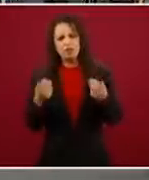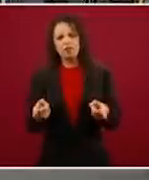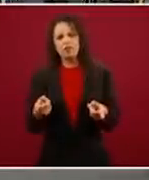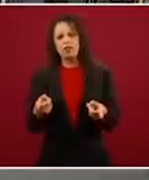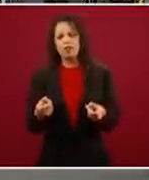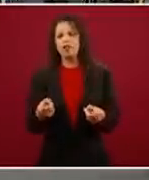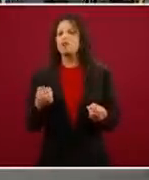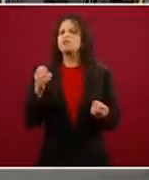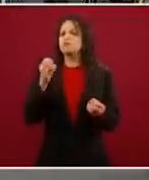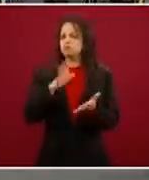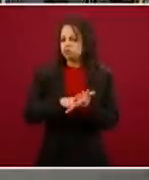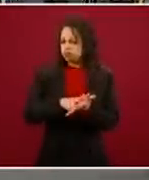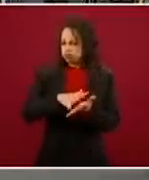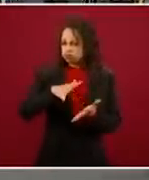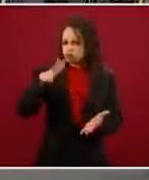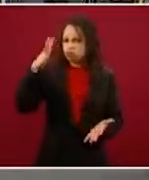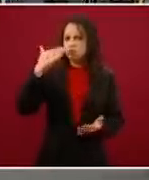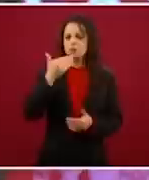más